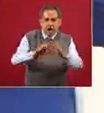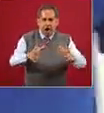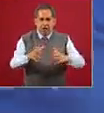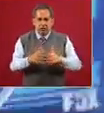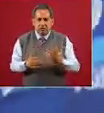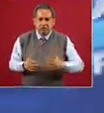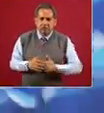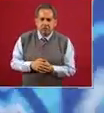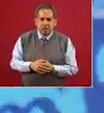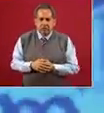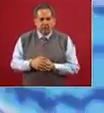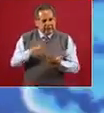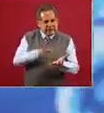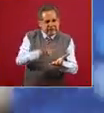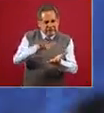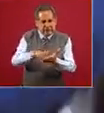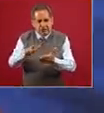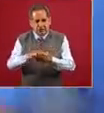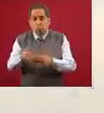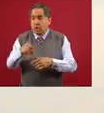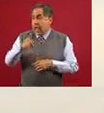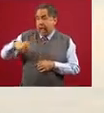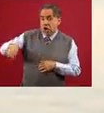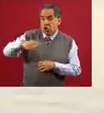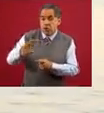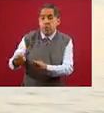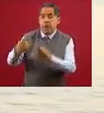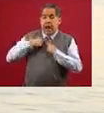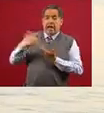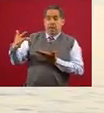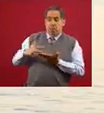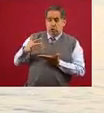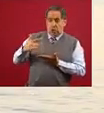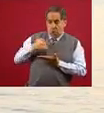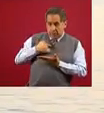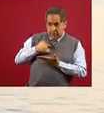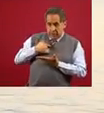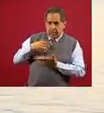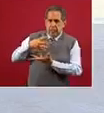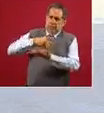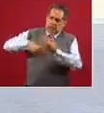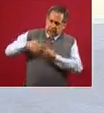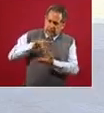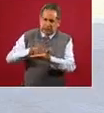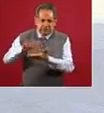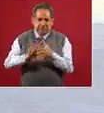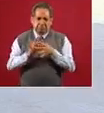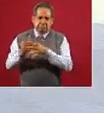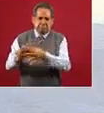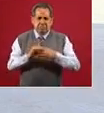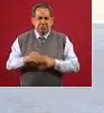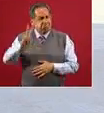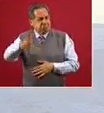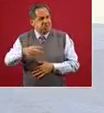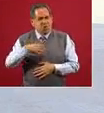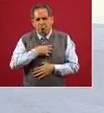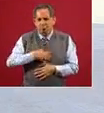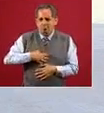Demasiado, apoyarla, porque ellos siempre me han apoyado y hemos estado siempre firmes. Estoy muy agradecido y